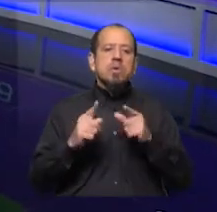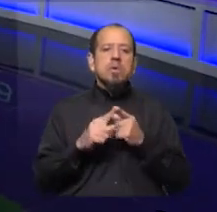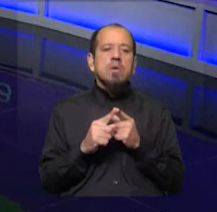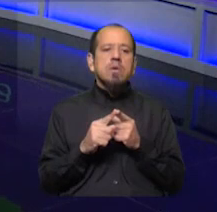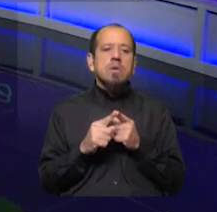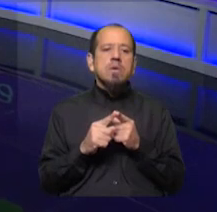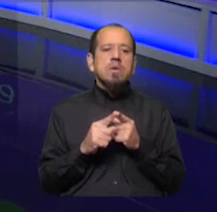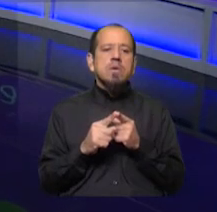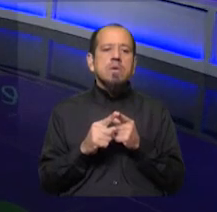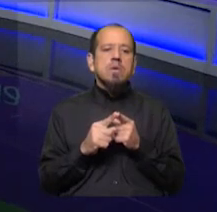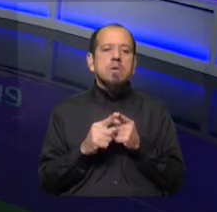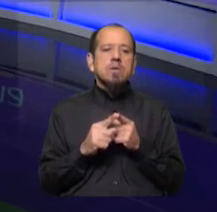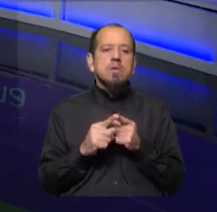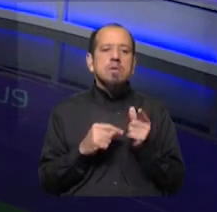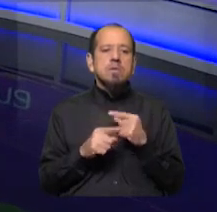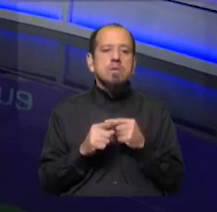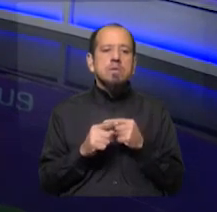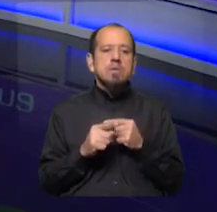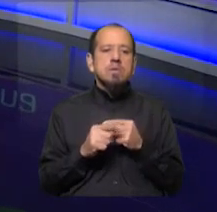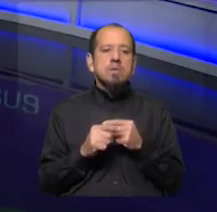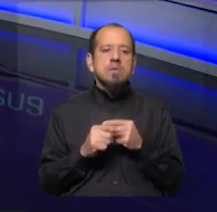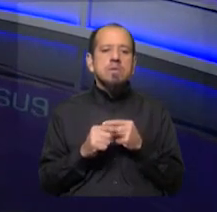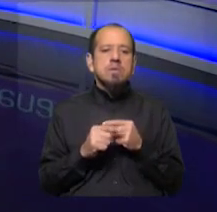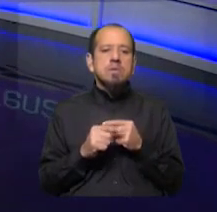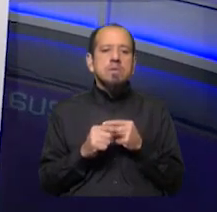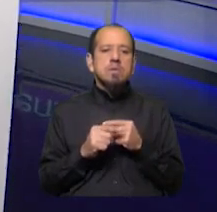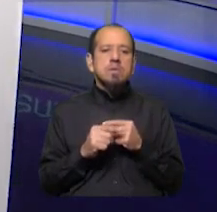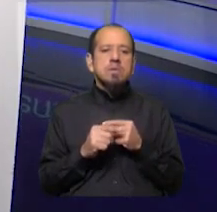Ese es como hacía el aire se hace así